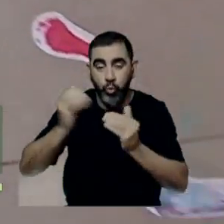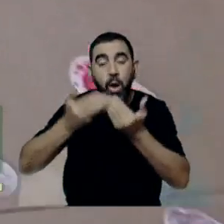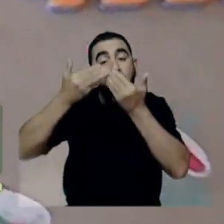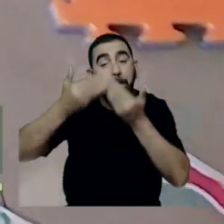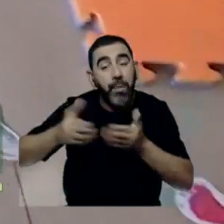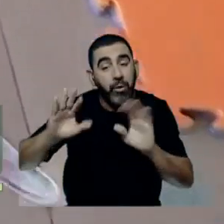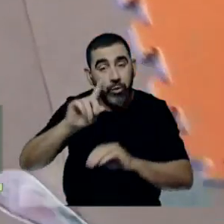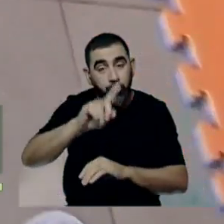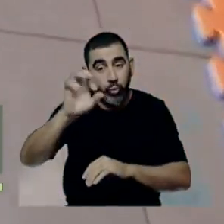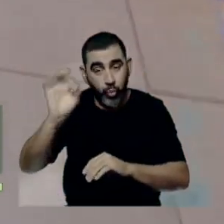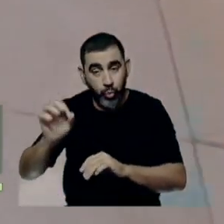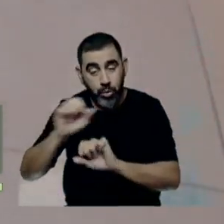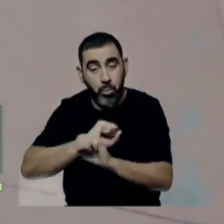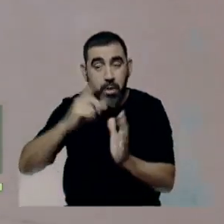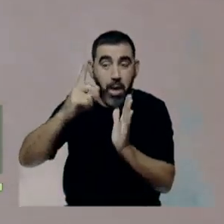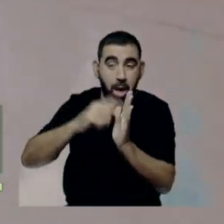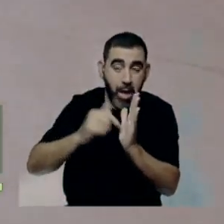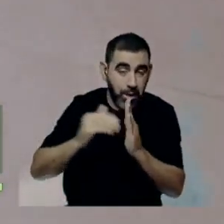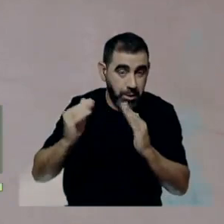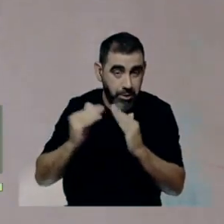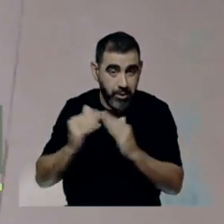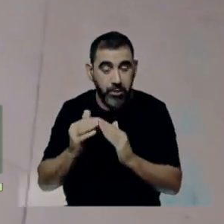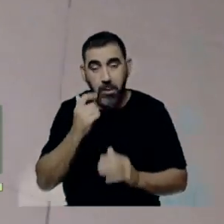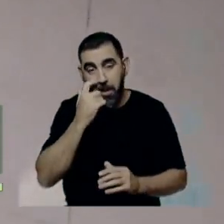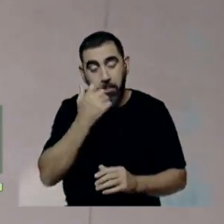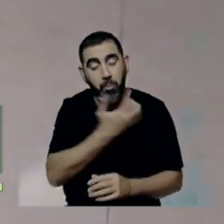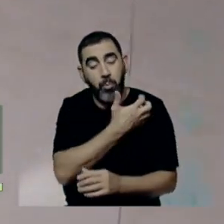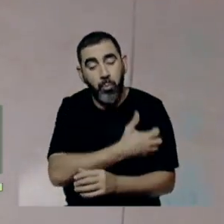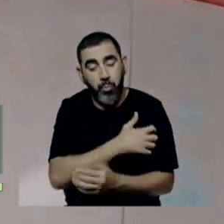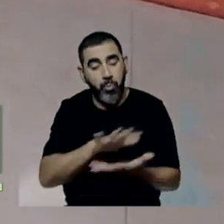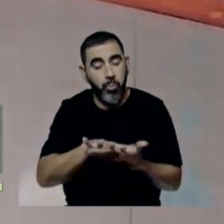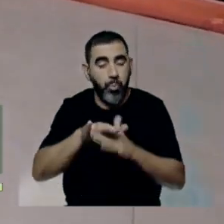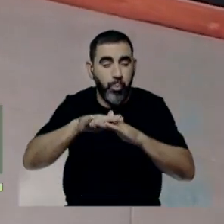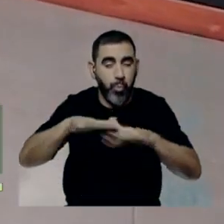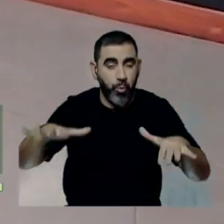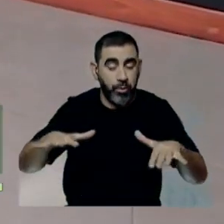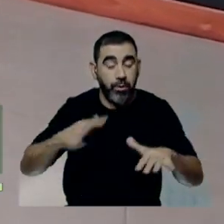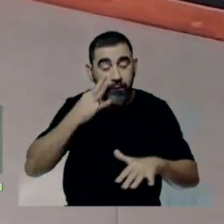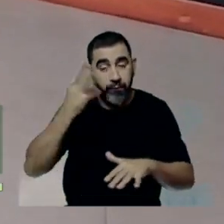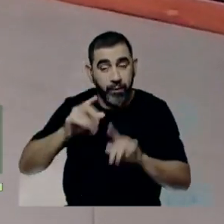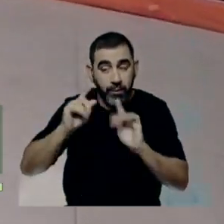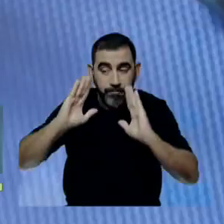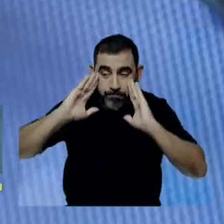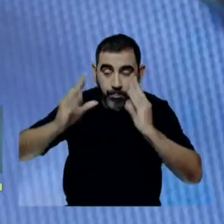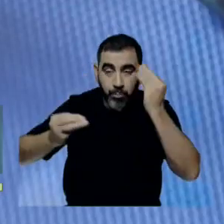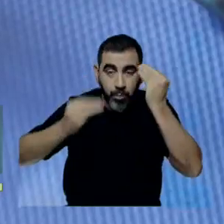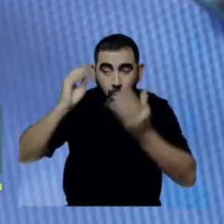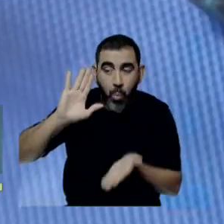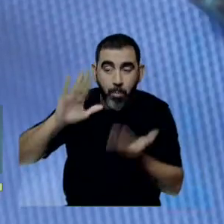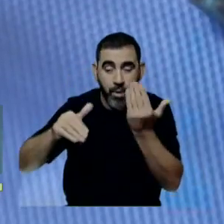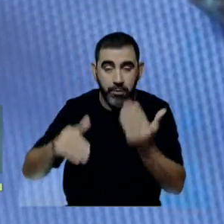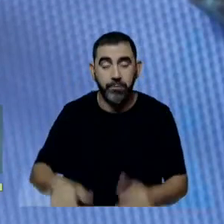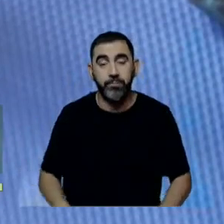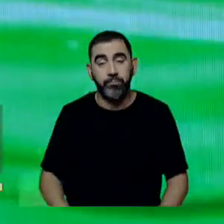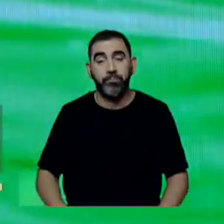110 centros, pueden ser a través de alquileres. La realidad de la pobreza infantil es lo que deberíamos estar atendiendo con una mirada